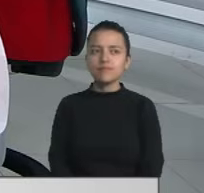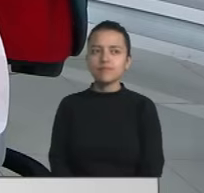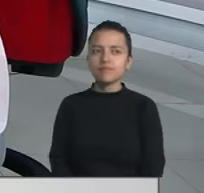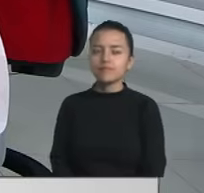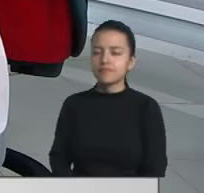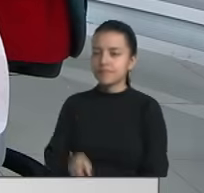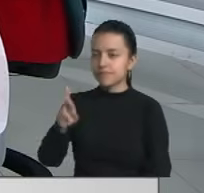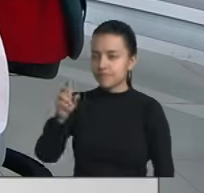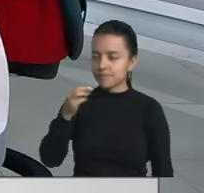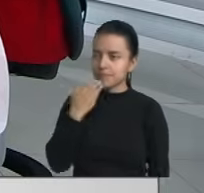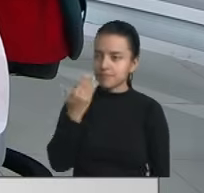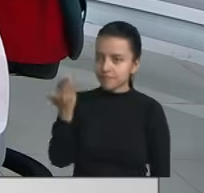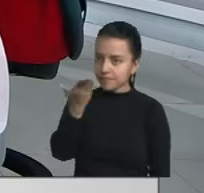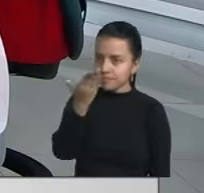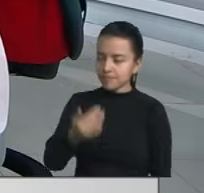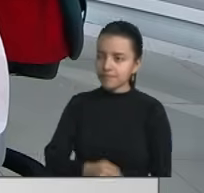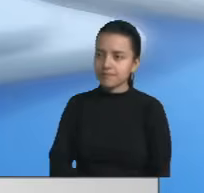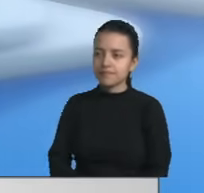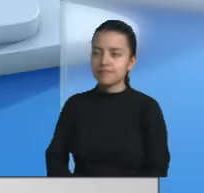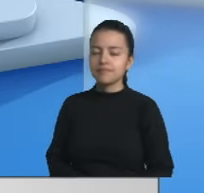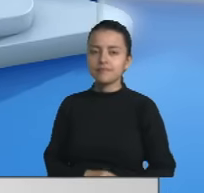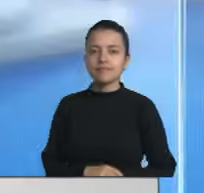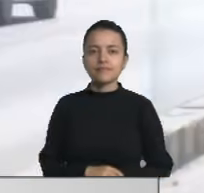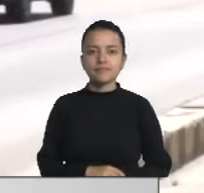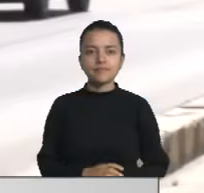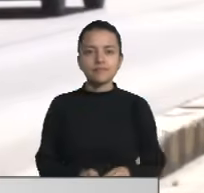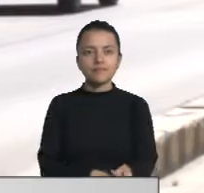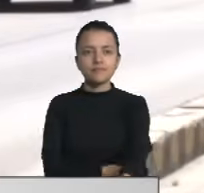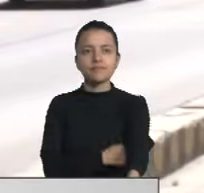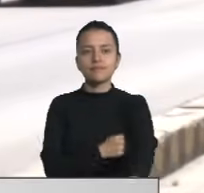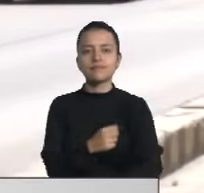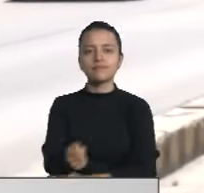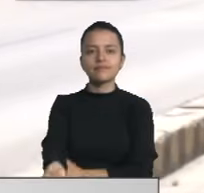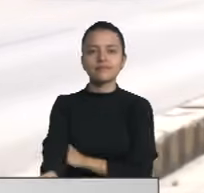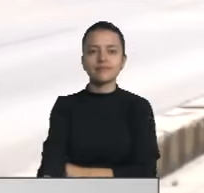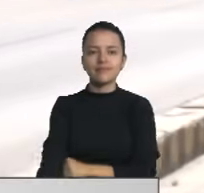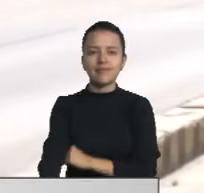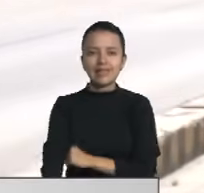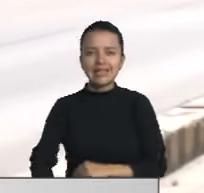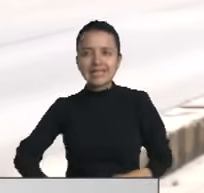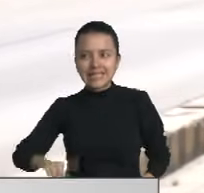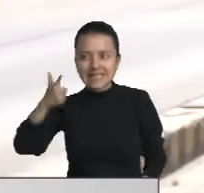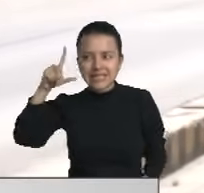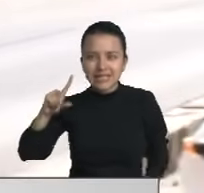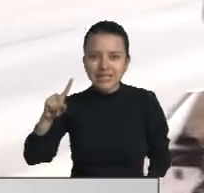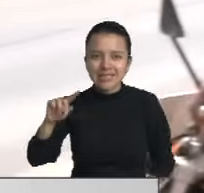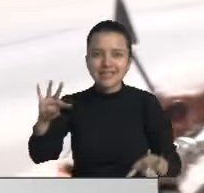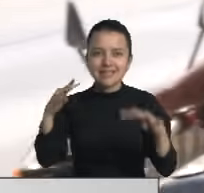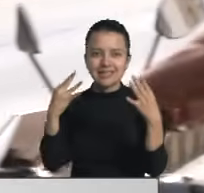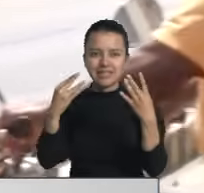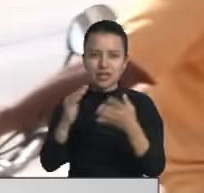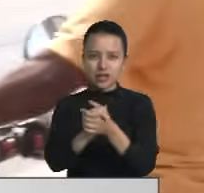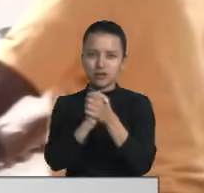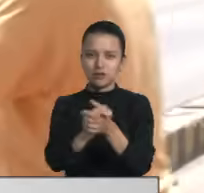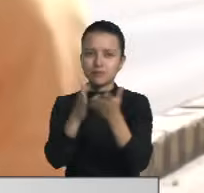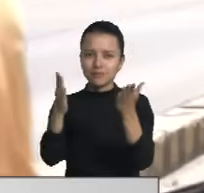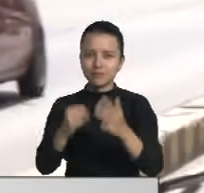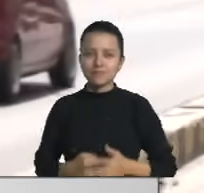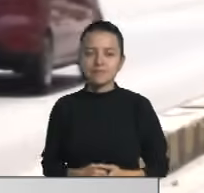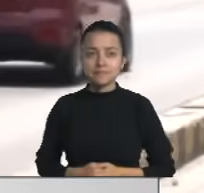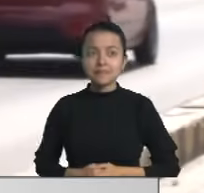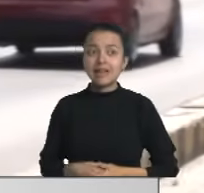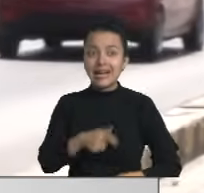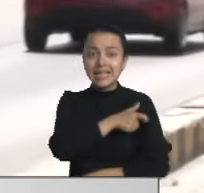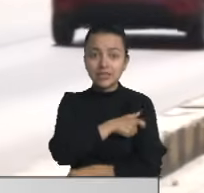Cañas con todos los detalles. Ramiro, adelante. Luisa y televidentes, saludo cordial. El